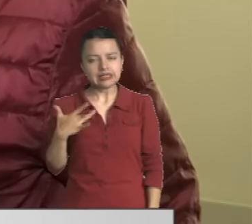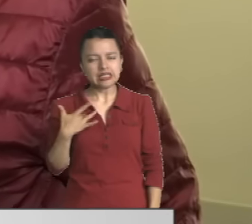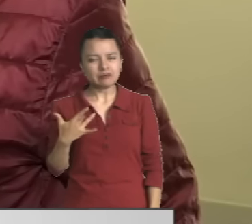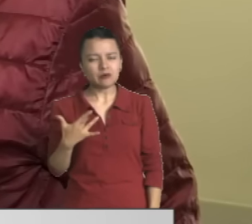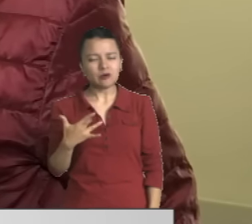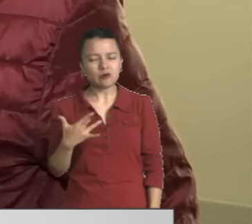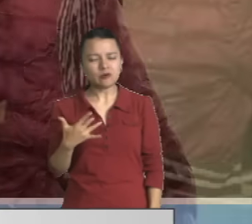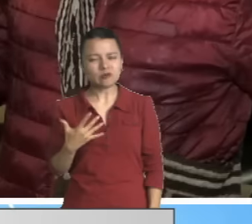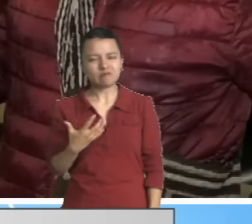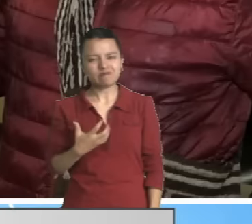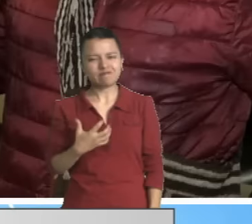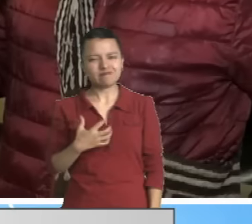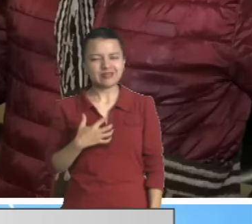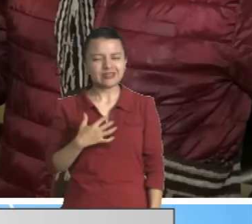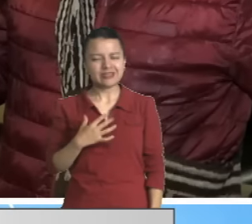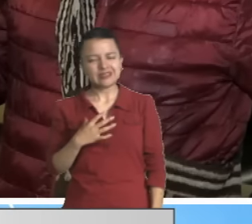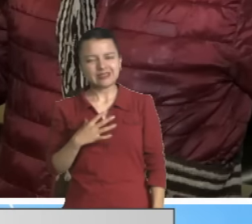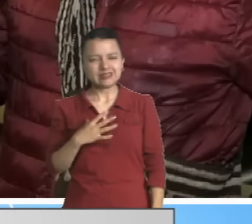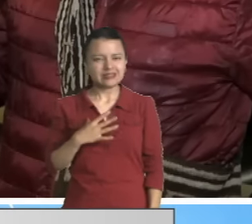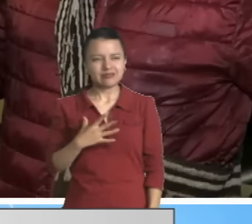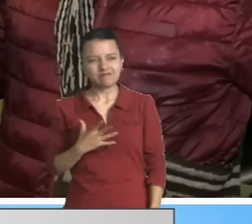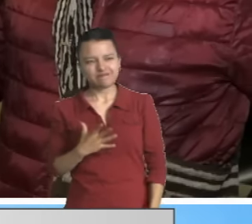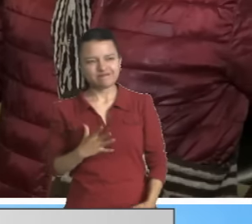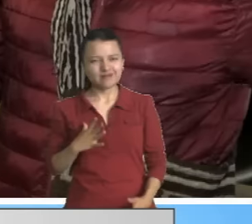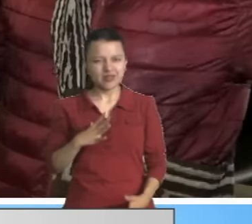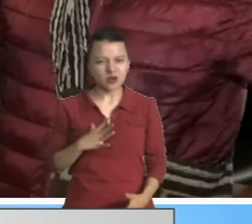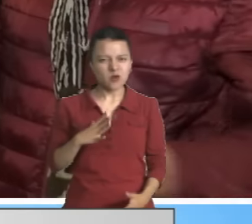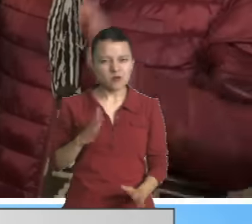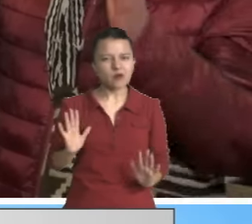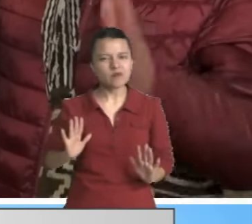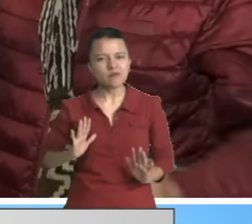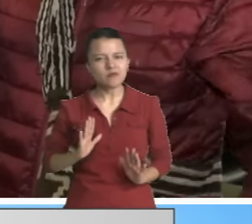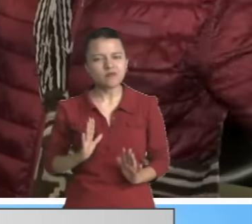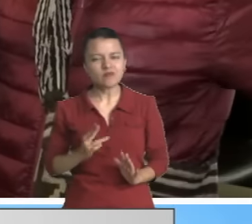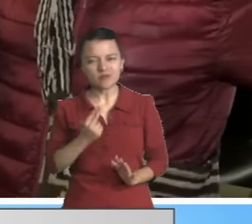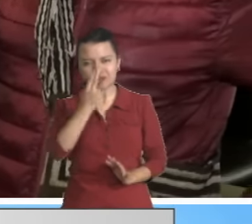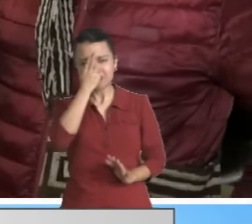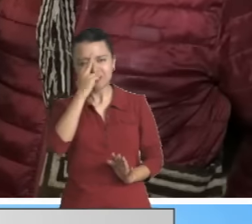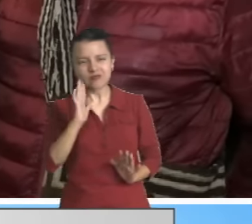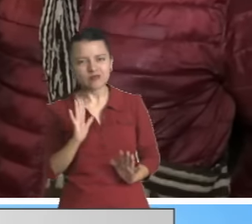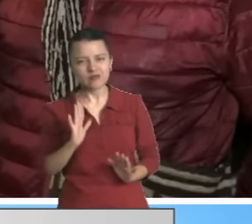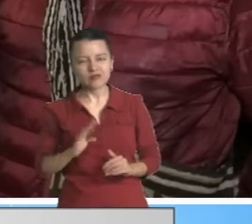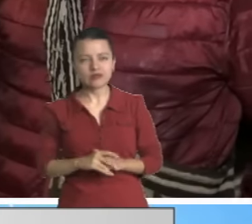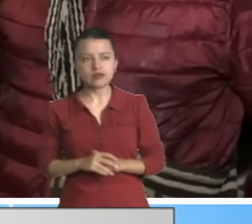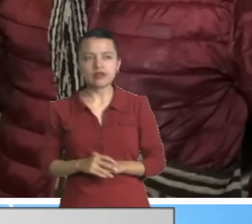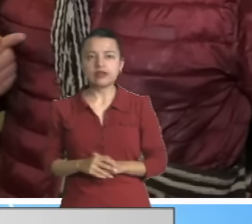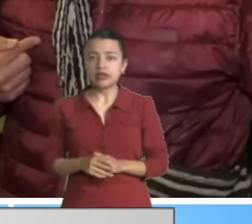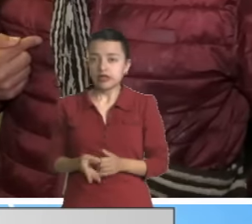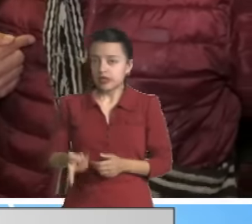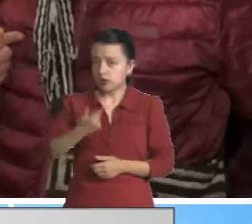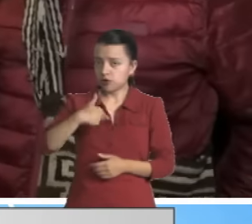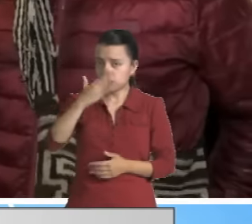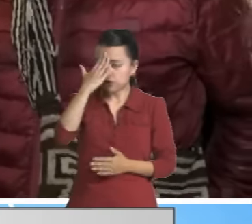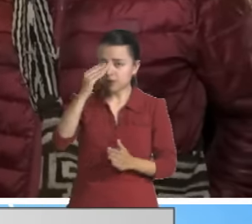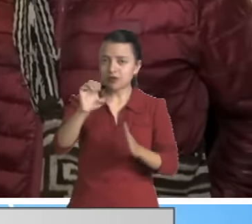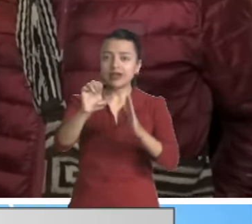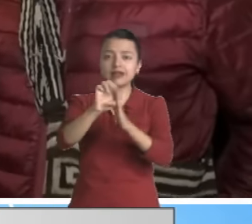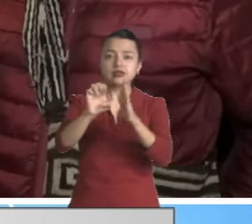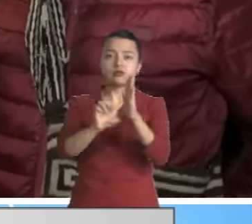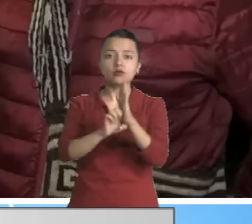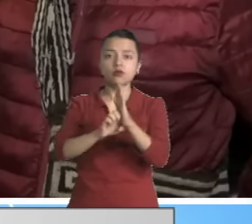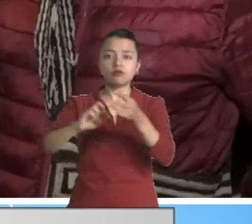irrespetuoso en materia de garantías con la oposición que están previstas en el Estatuto de Oposición, inmediatamente nosotros